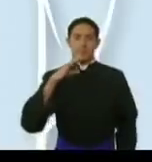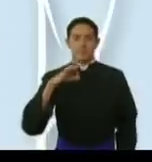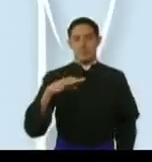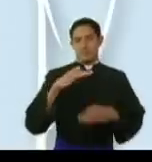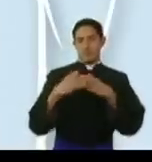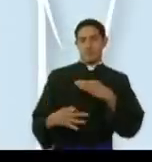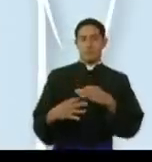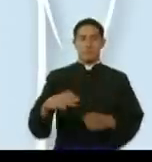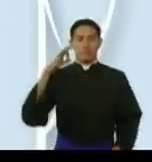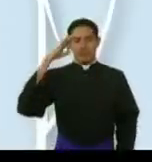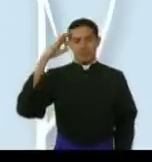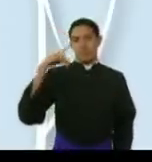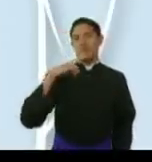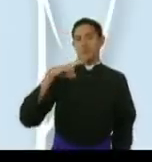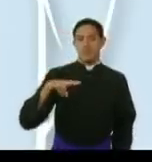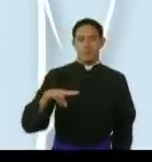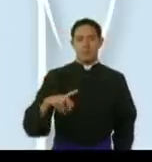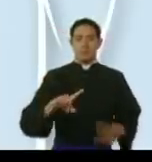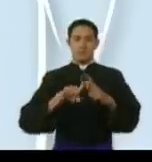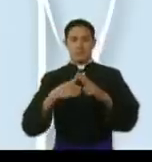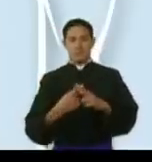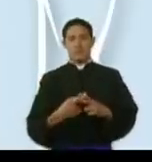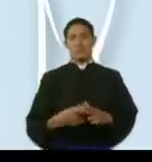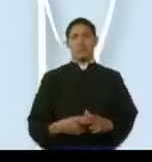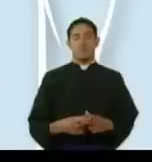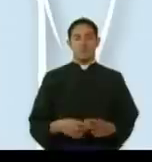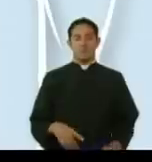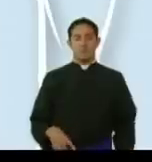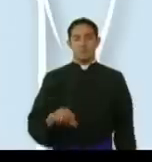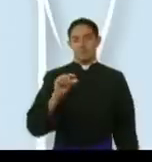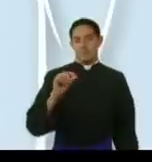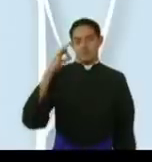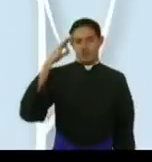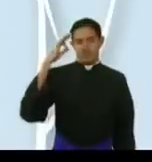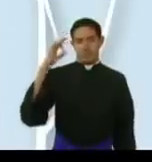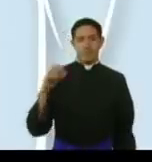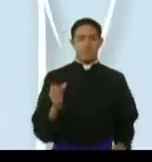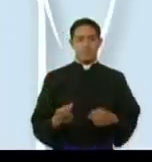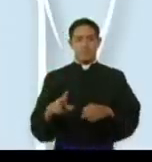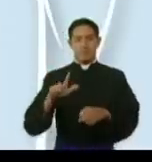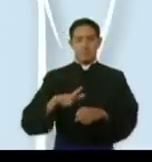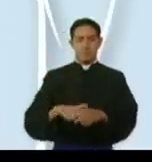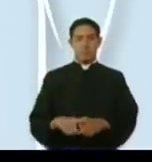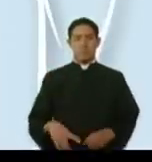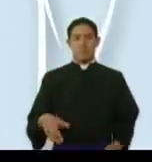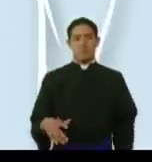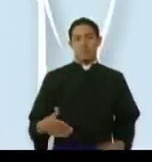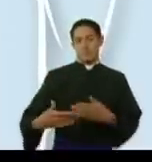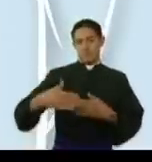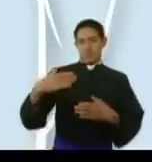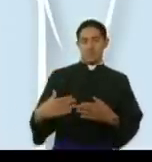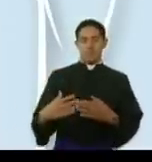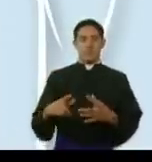fiesta propiamente termina el tiempo de Navidad y da comienzo al corto periodo de tiempo ordinario previo